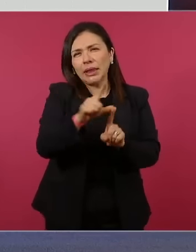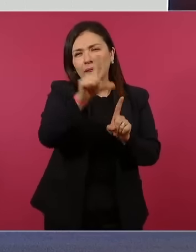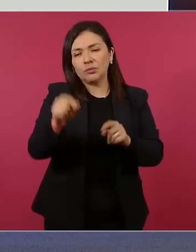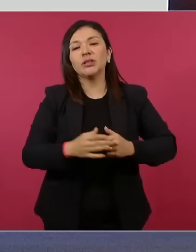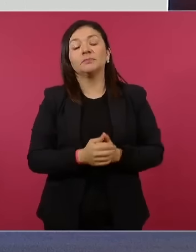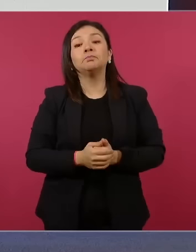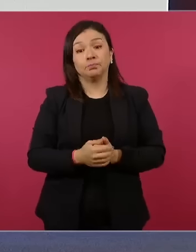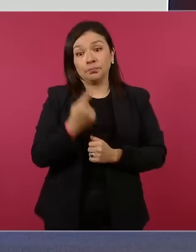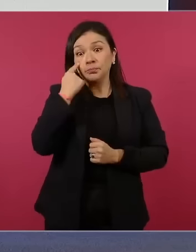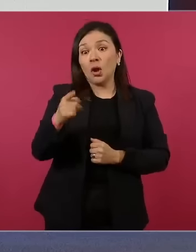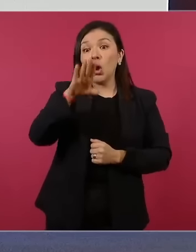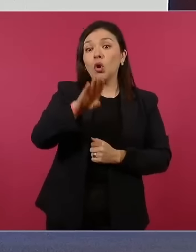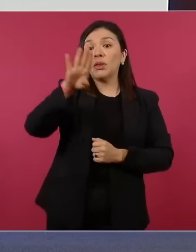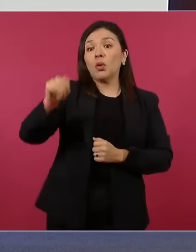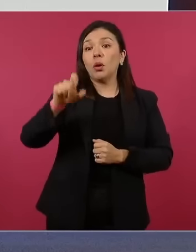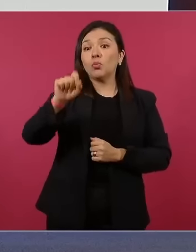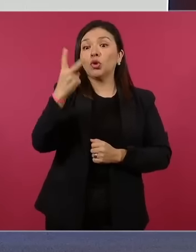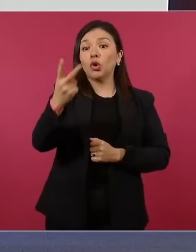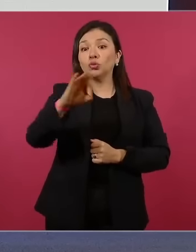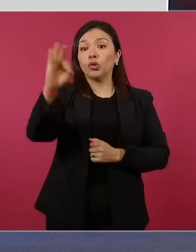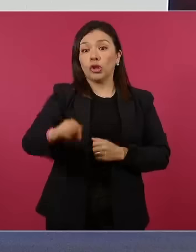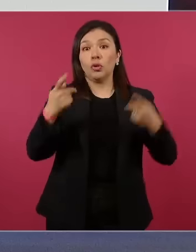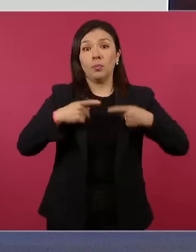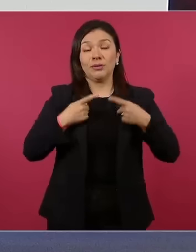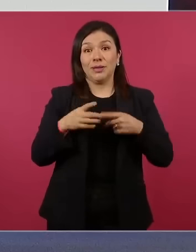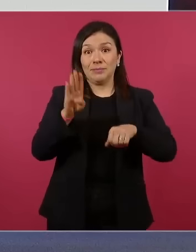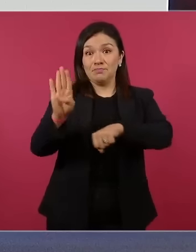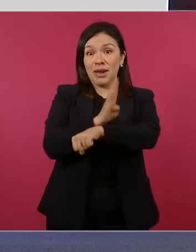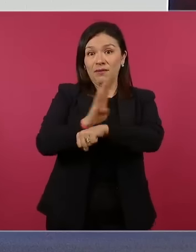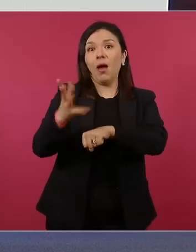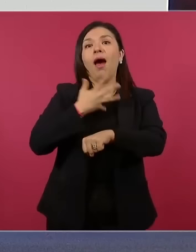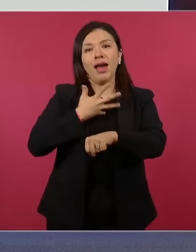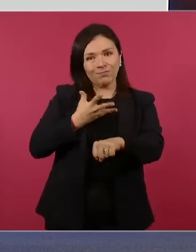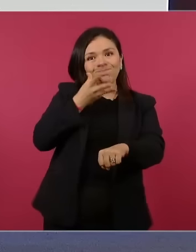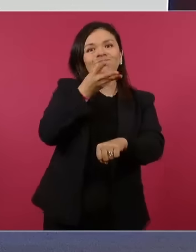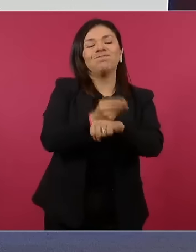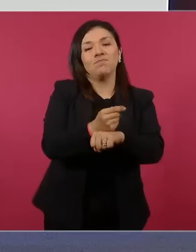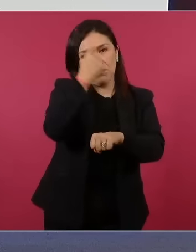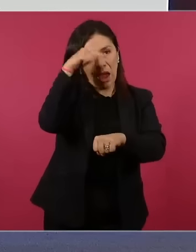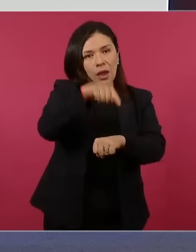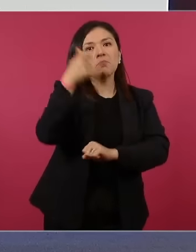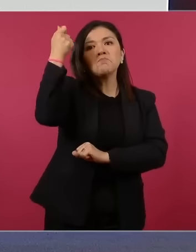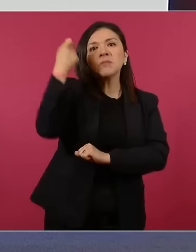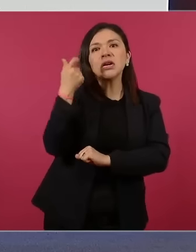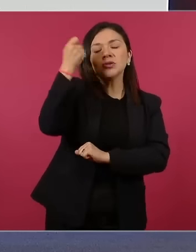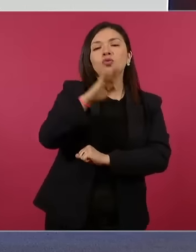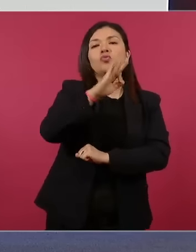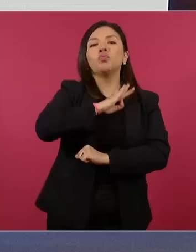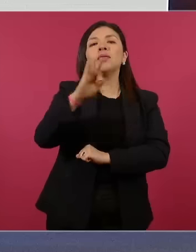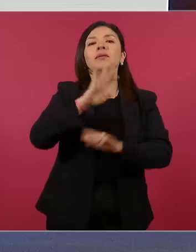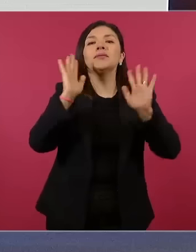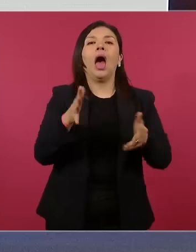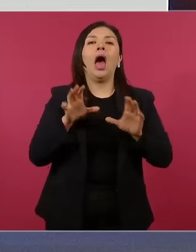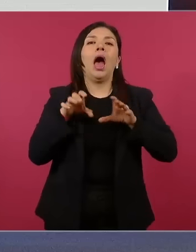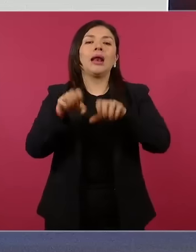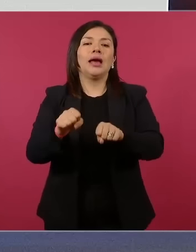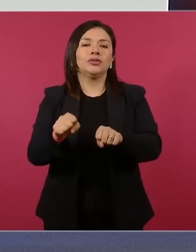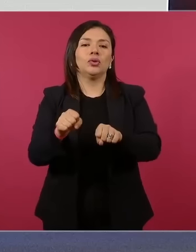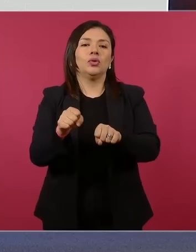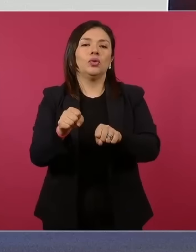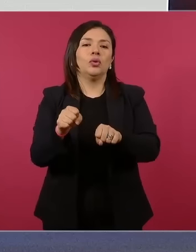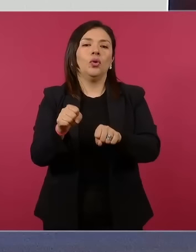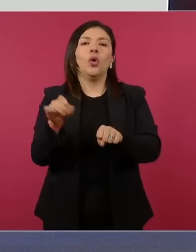datos: 99.2% de estos beneficiarios recibirán el complemento para su pensión para llegar al